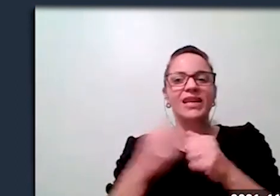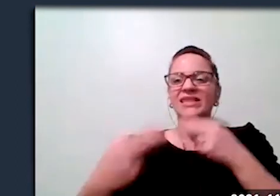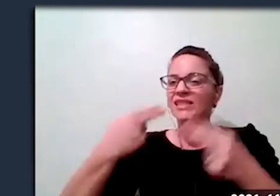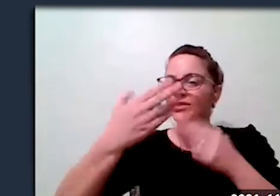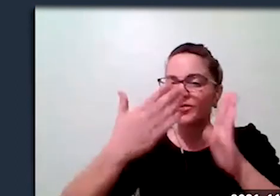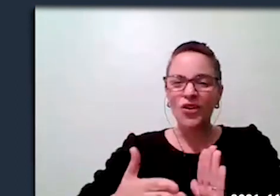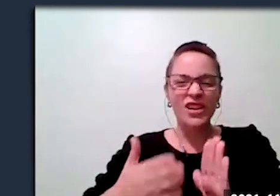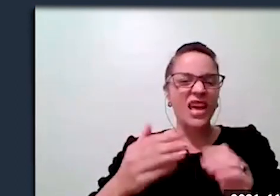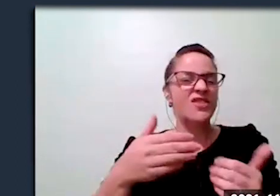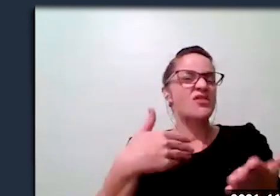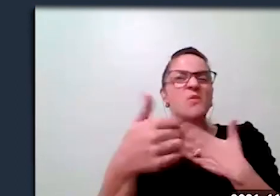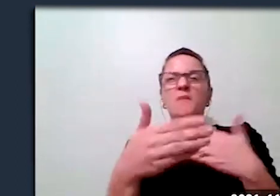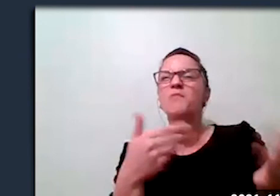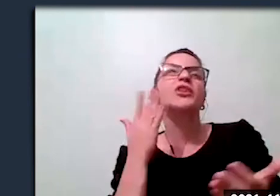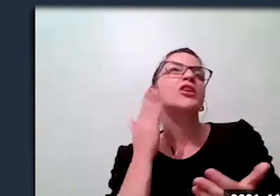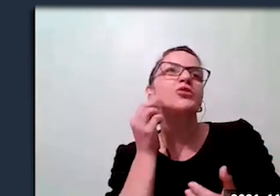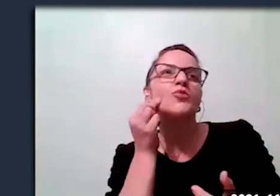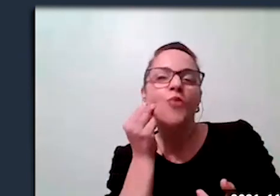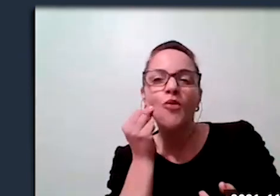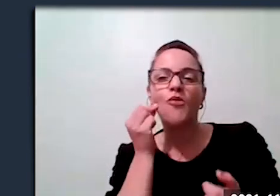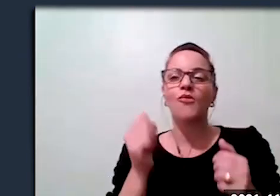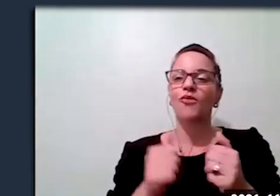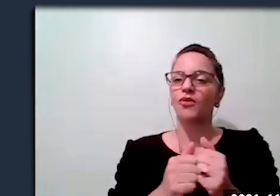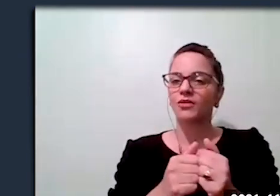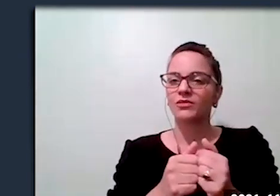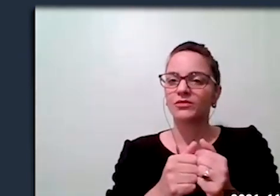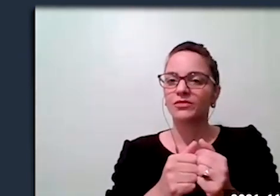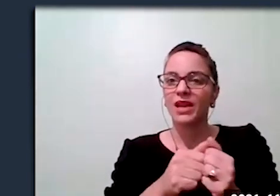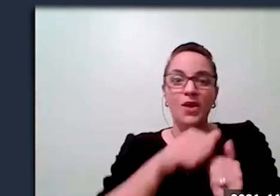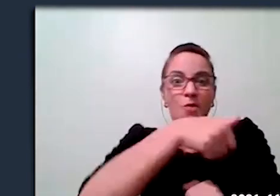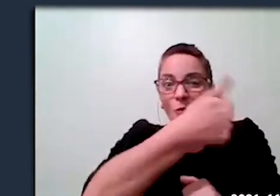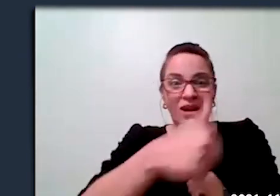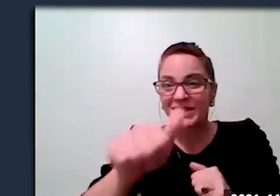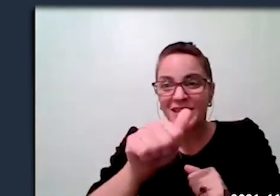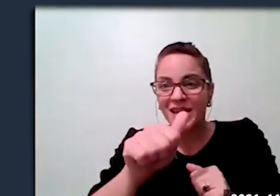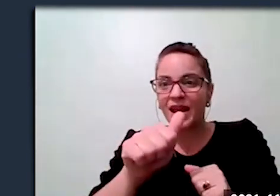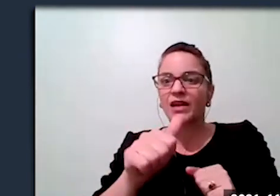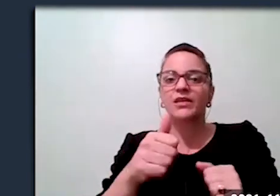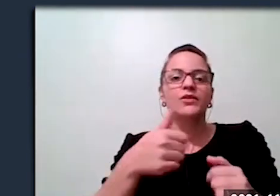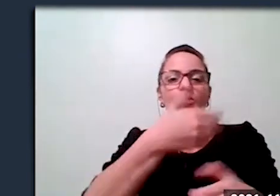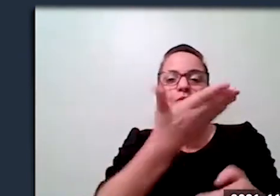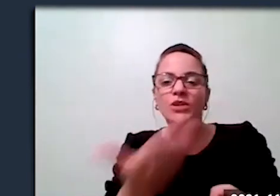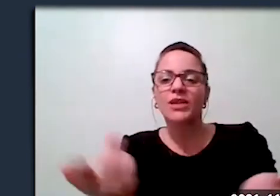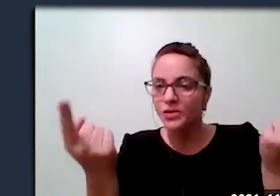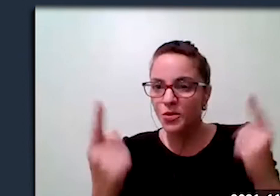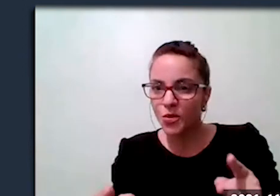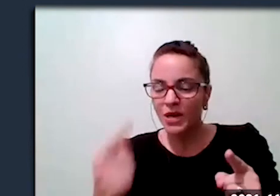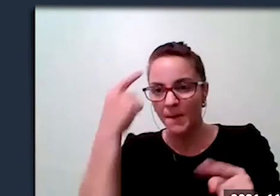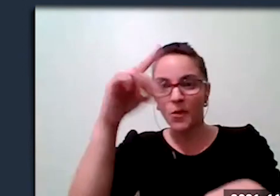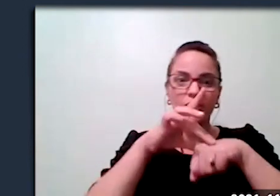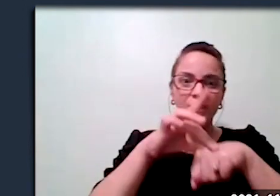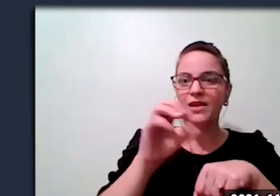mulatos, bestias, gábaros, boteros y esclavos refrescados por el agua, loja, trabaja, este trabajo navega